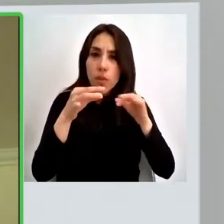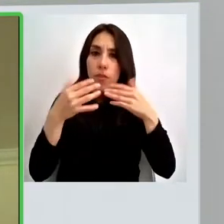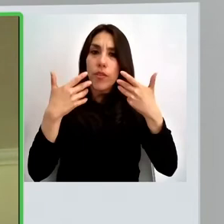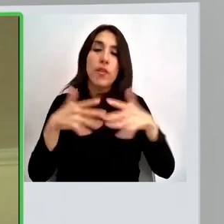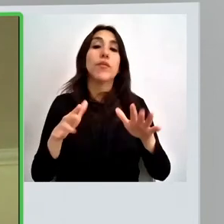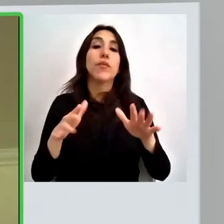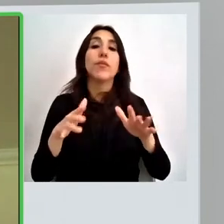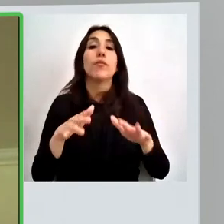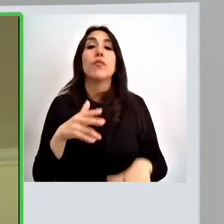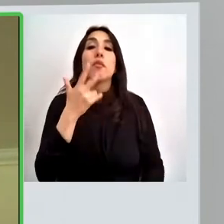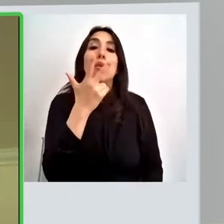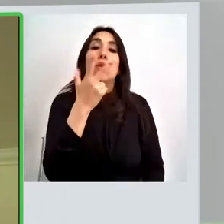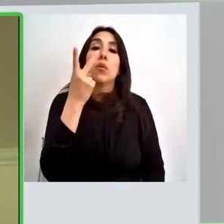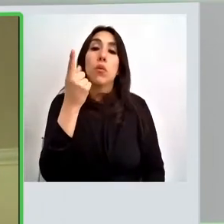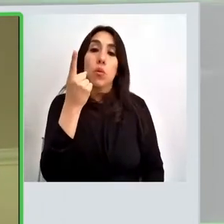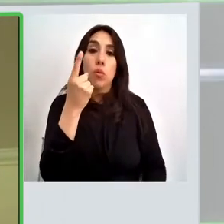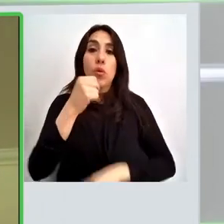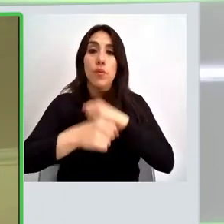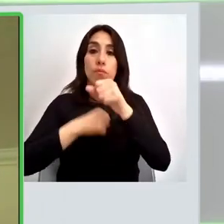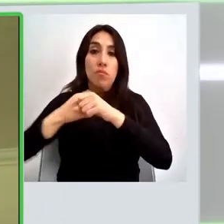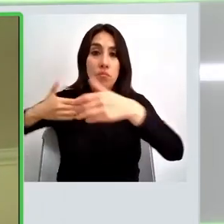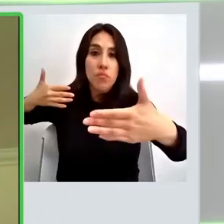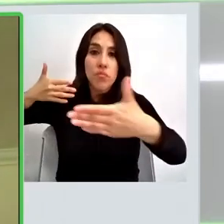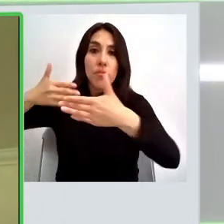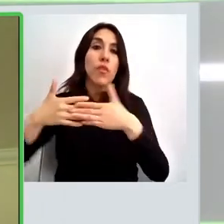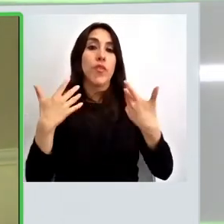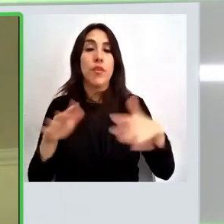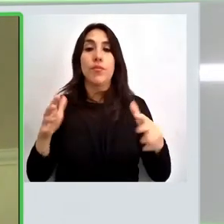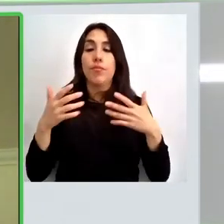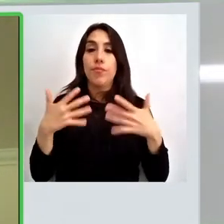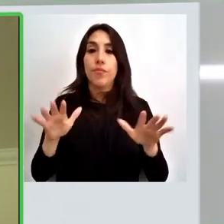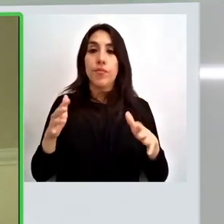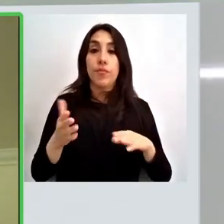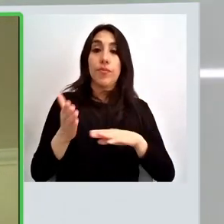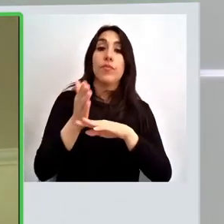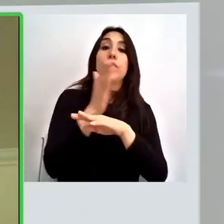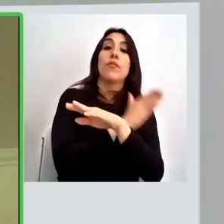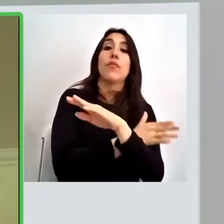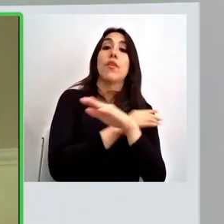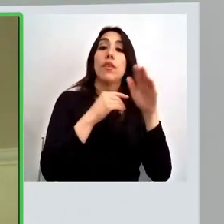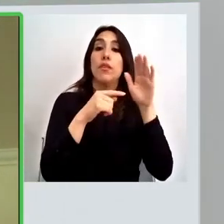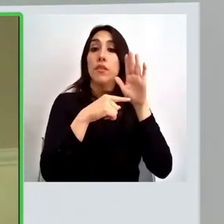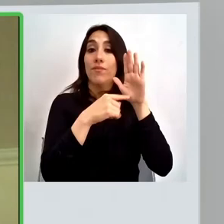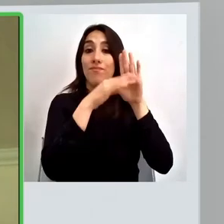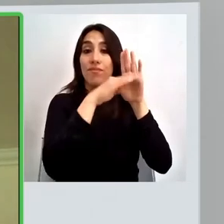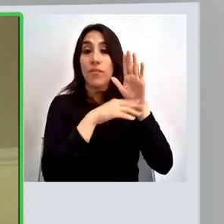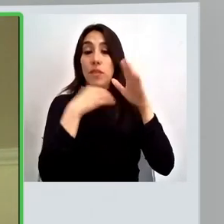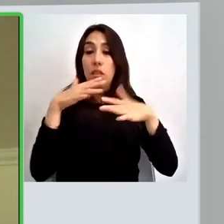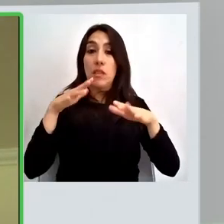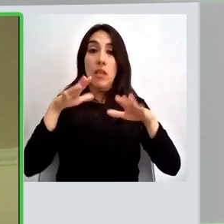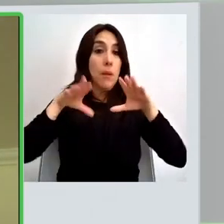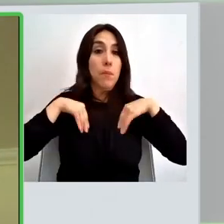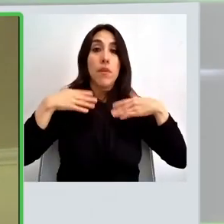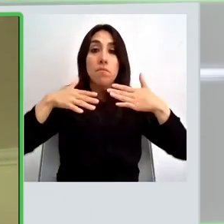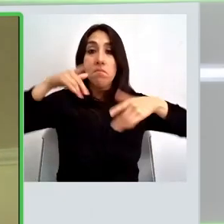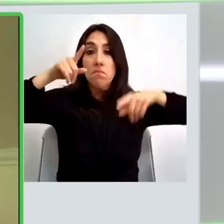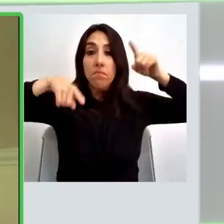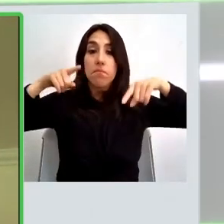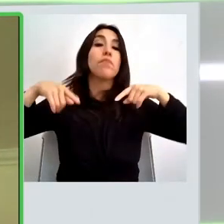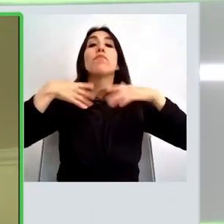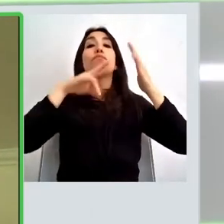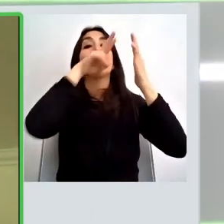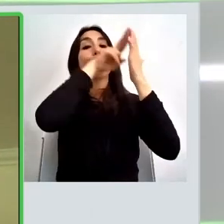aprobada y han habido problemas en su interpretación entonces los jueces tienen que estar informados